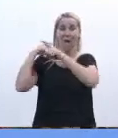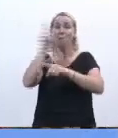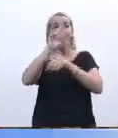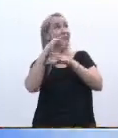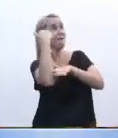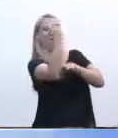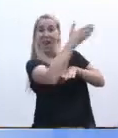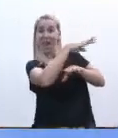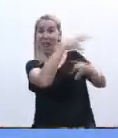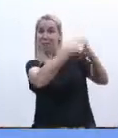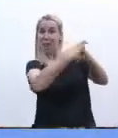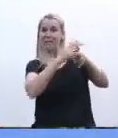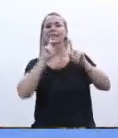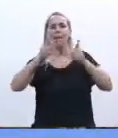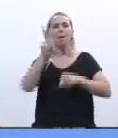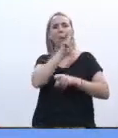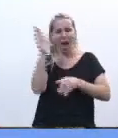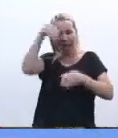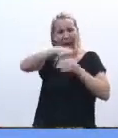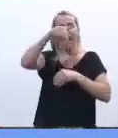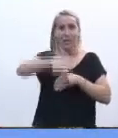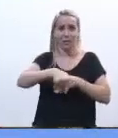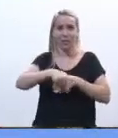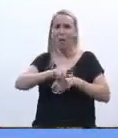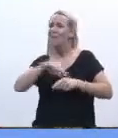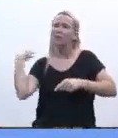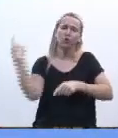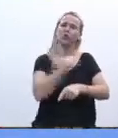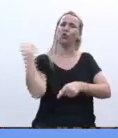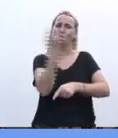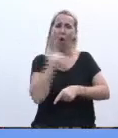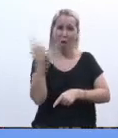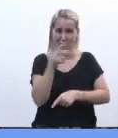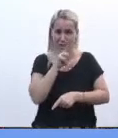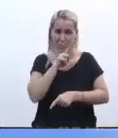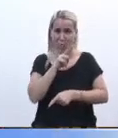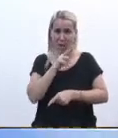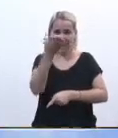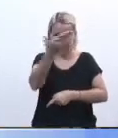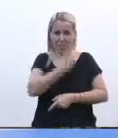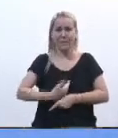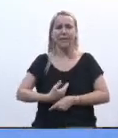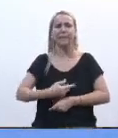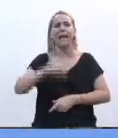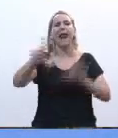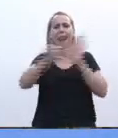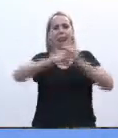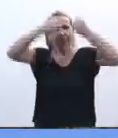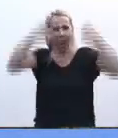adentro. Y por todas ellas, señor presidente, que sea ley.